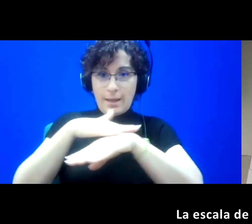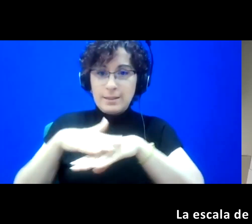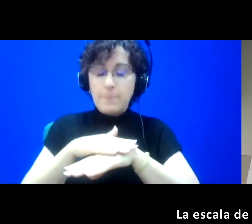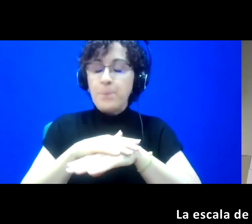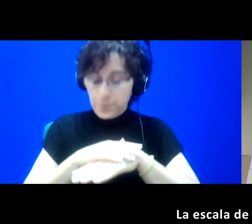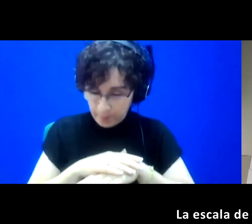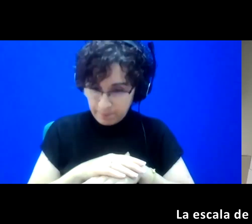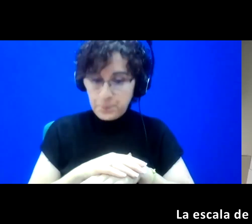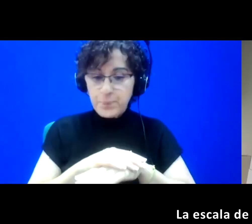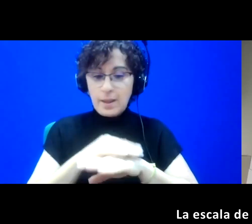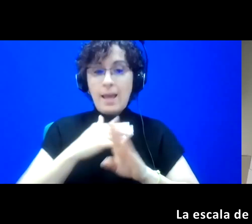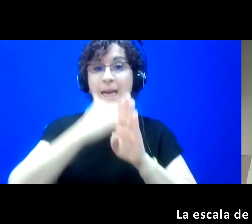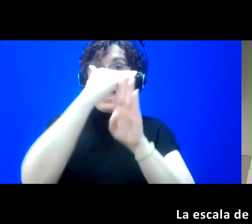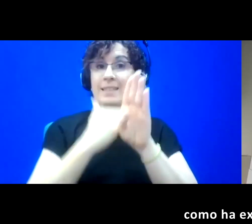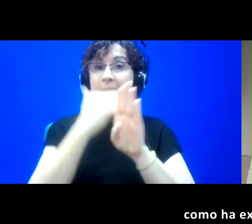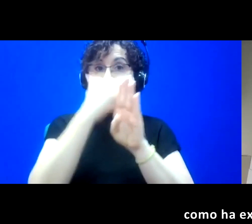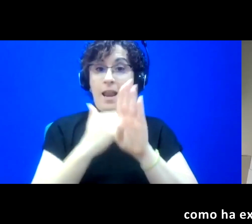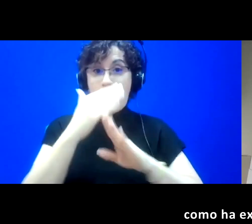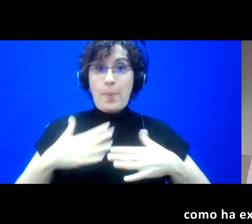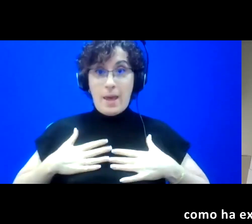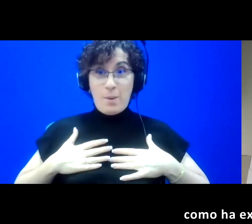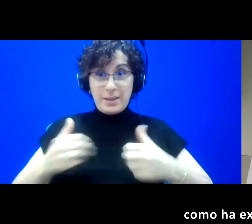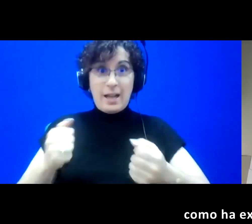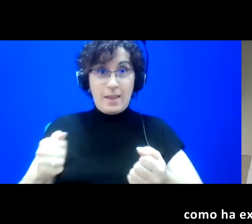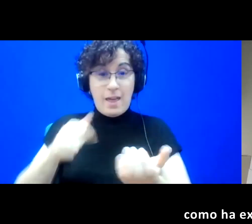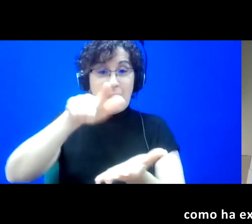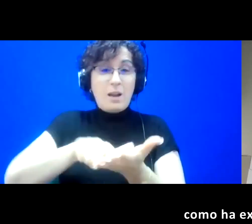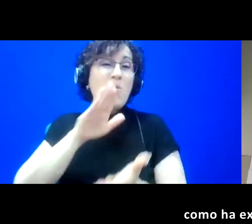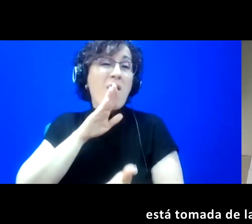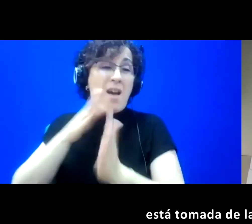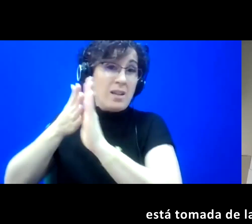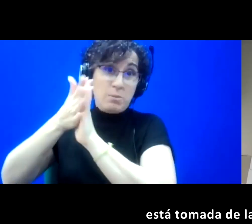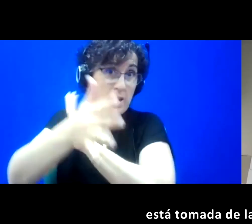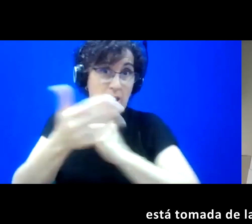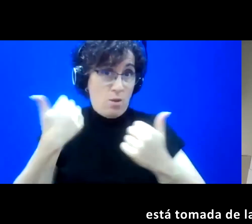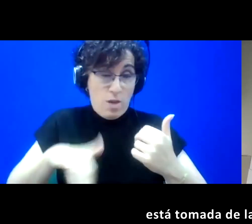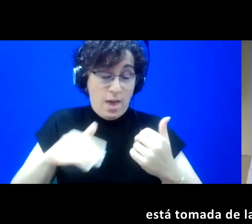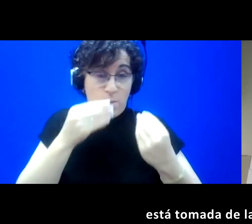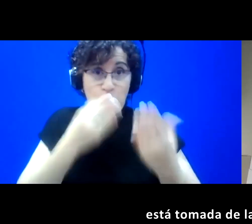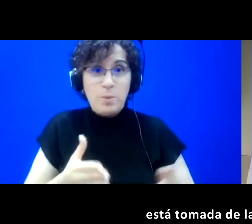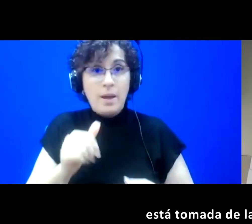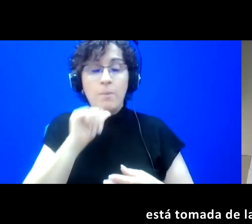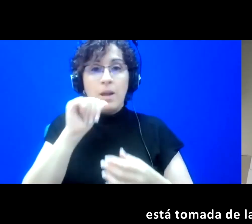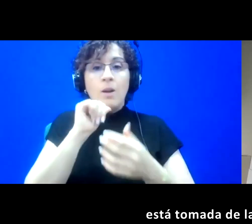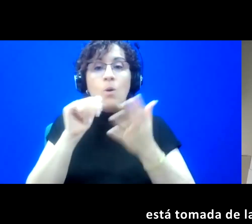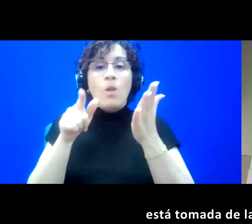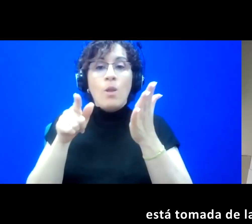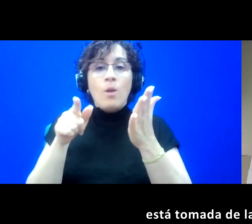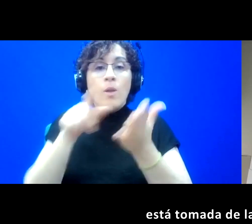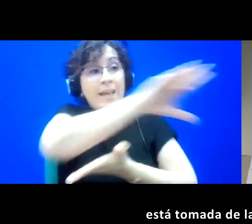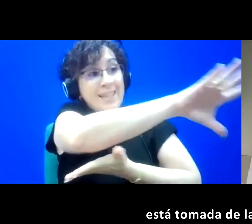escala de vitalidad de las lenguas, como ha explicado muy bien Mariluz, está tomada de